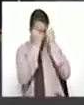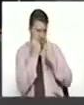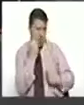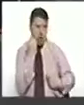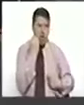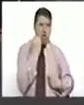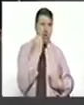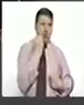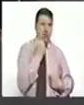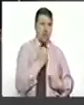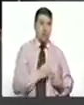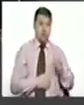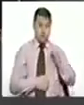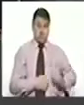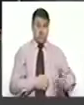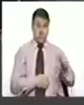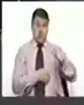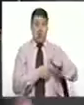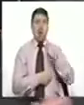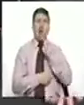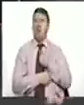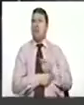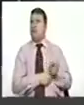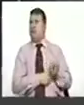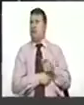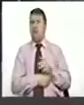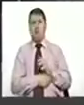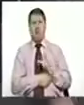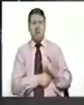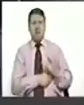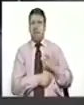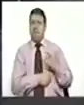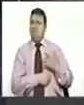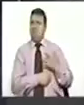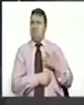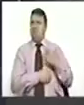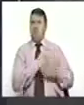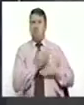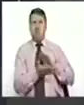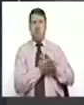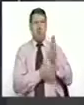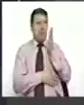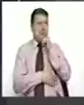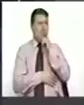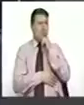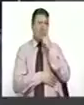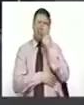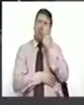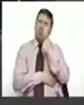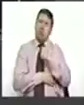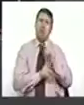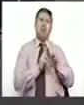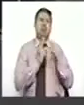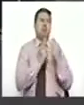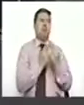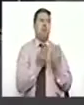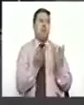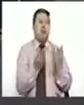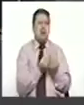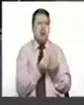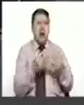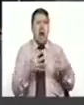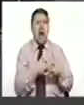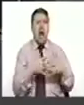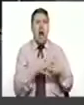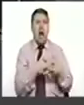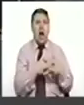Los ciudadanos de Arauca dicen, aquí no se siente el proceso de paz. Uno se reúne con los pequeños